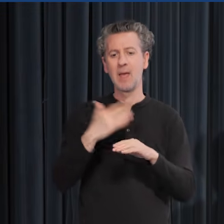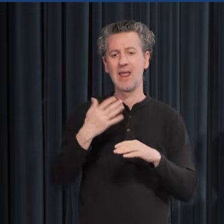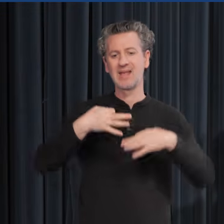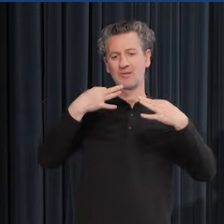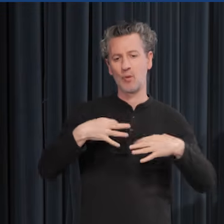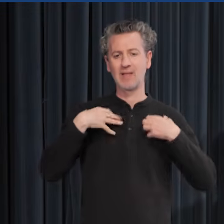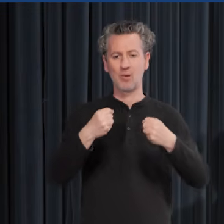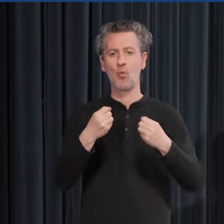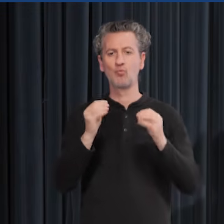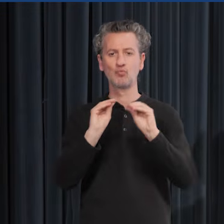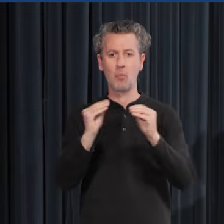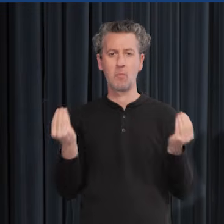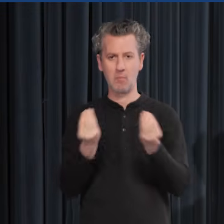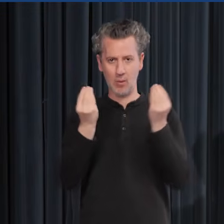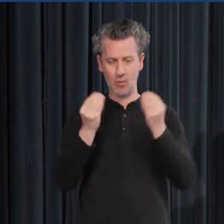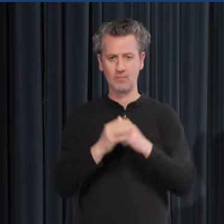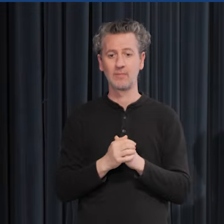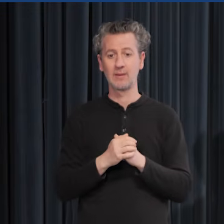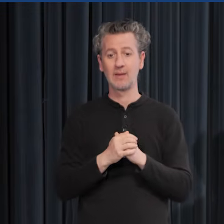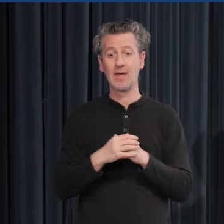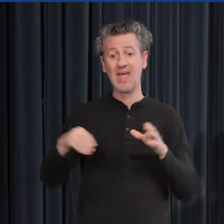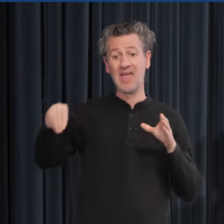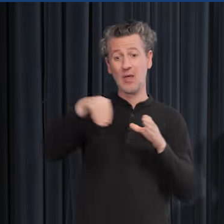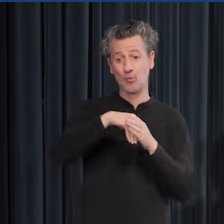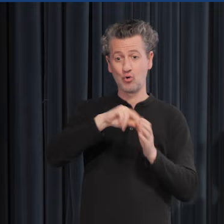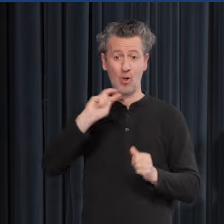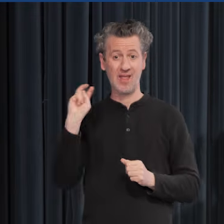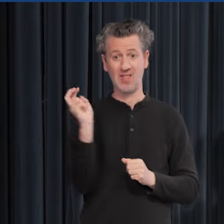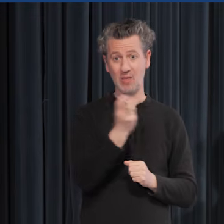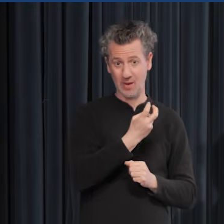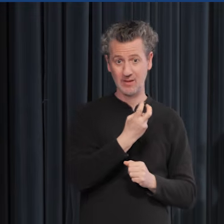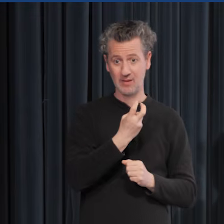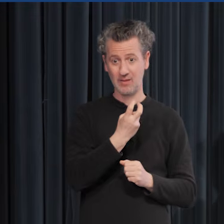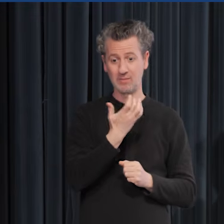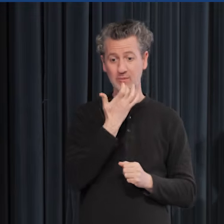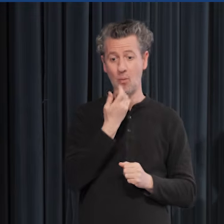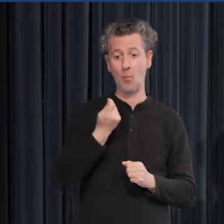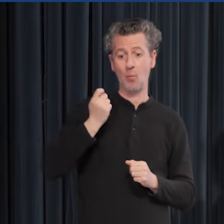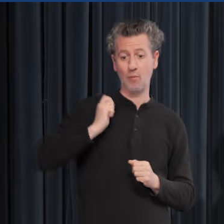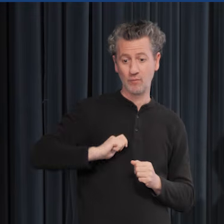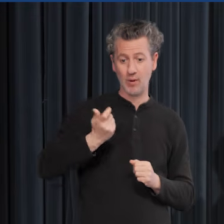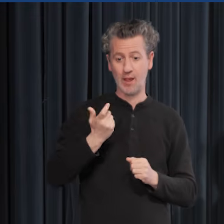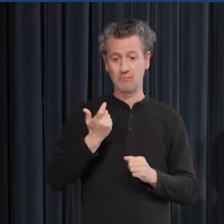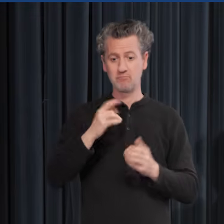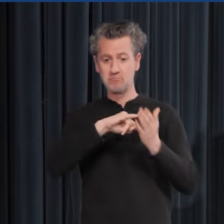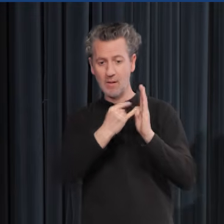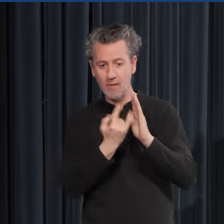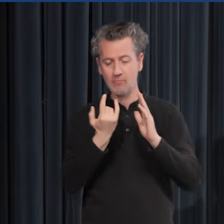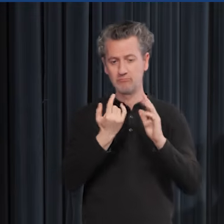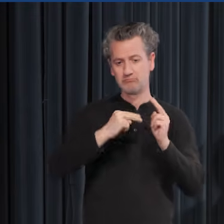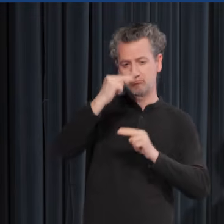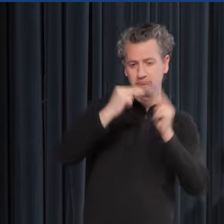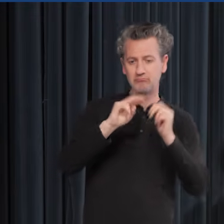seguridad y salud. Y en cuanto a la inclusión y diversidad, pues cuando profesionalizamos, planificamos y